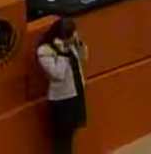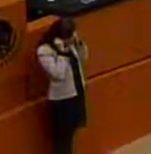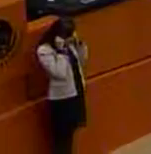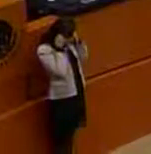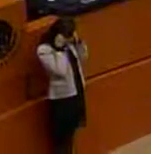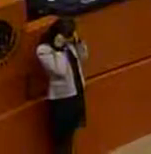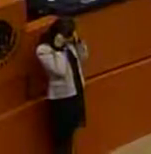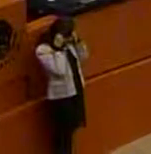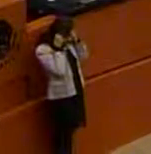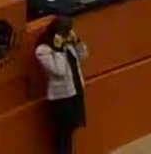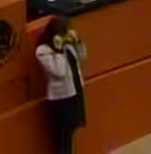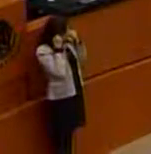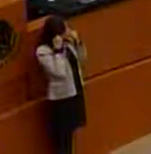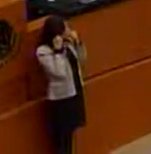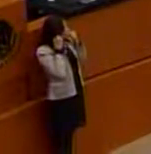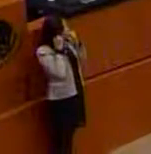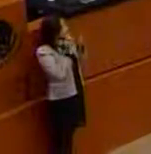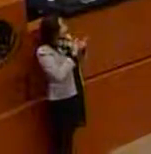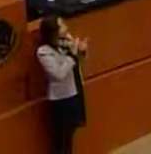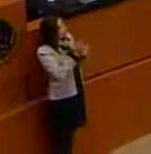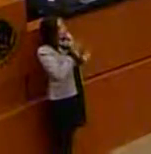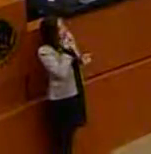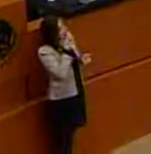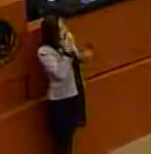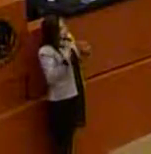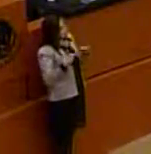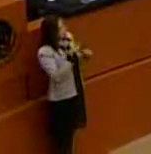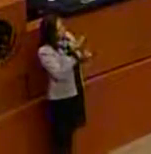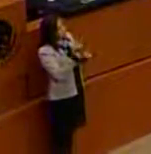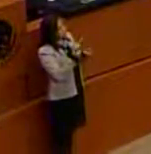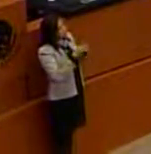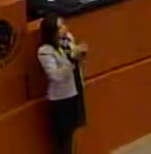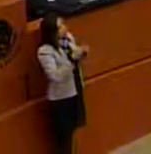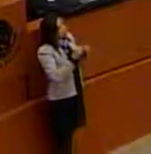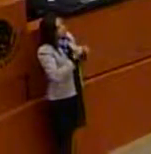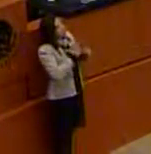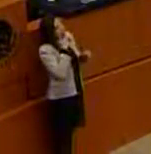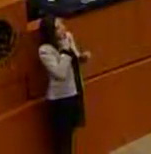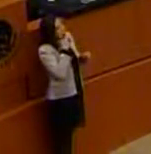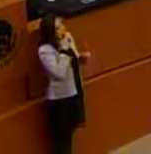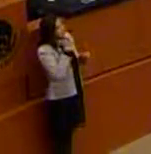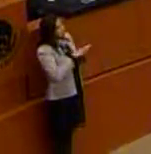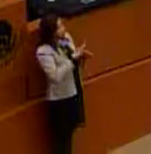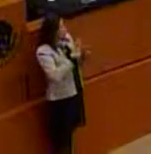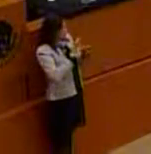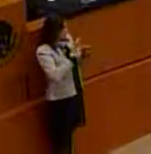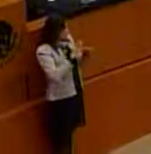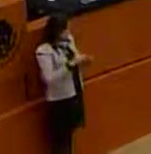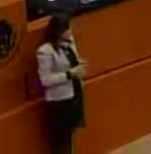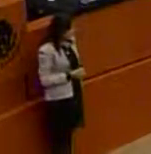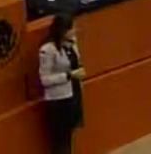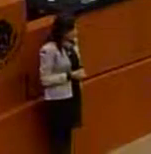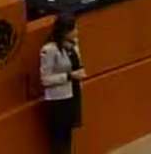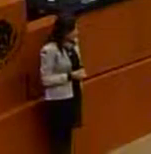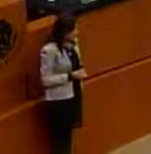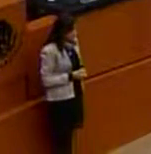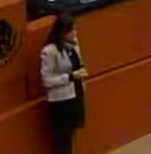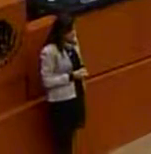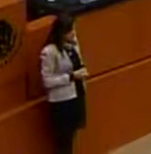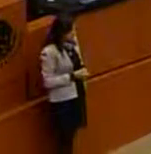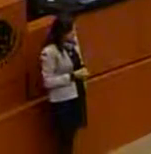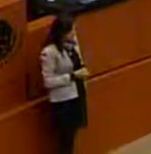Thank you very much, Mr. Senator. I hope that you don't mind my expressing myself in English very briefly.